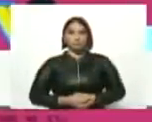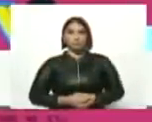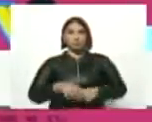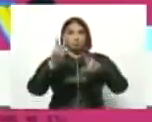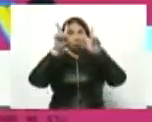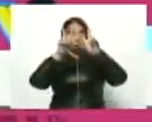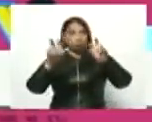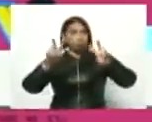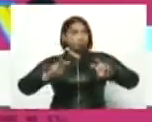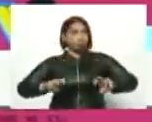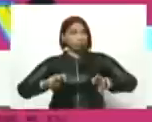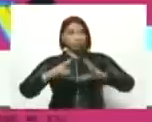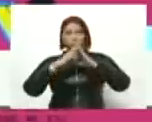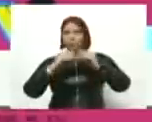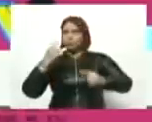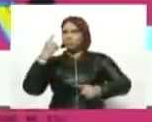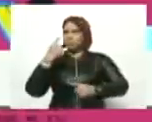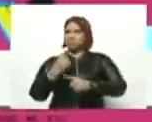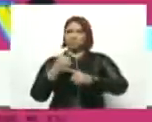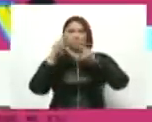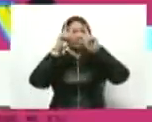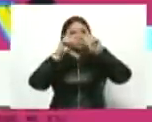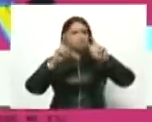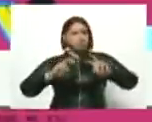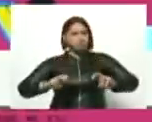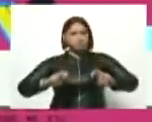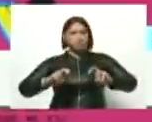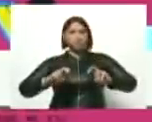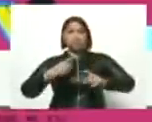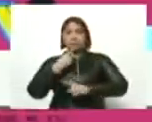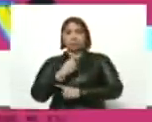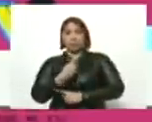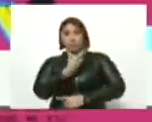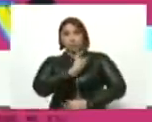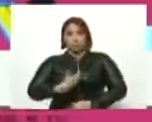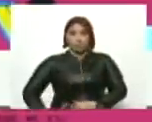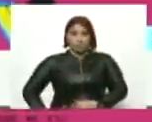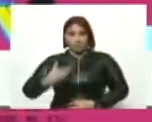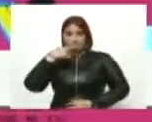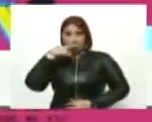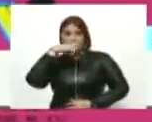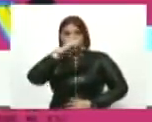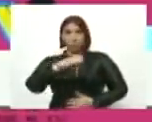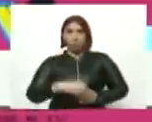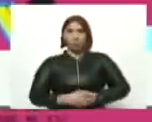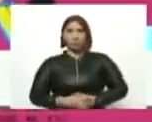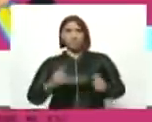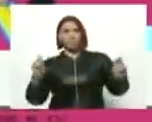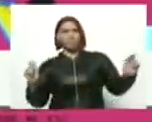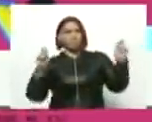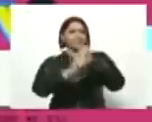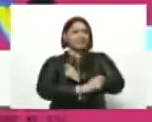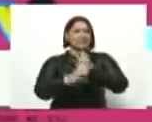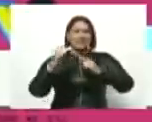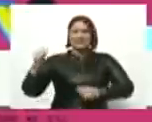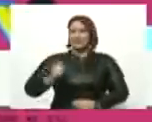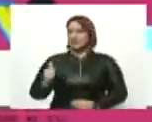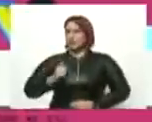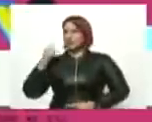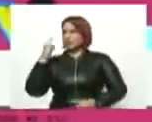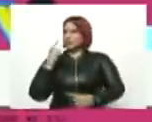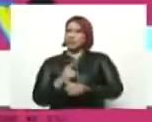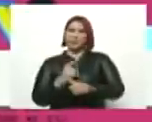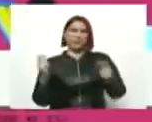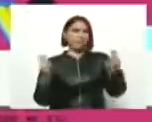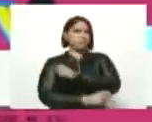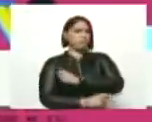Revisar todo lo que tengamos que revisar, ha dicho nuestro presidente Nicolás Maduro. Cambiar todo lo que tengamos que